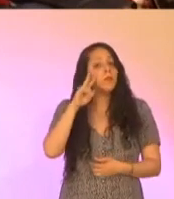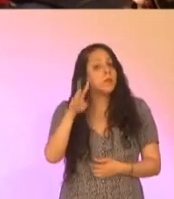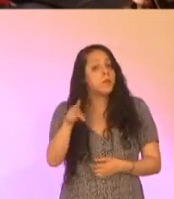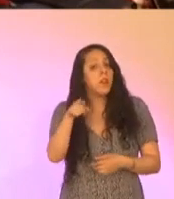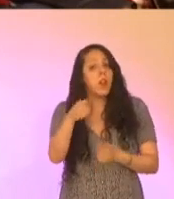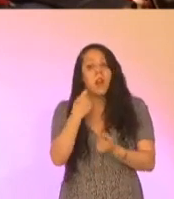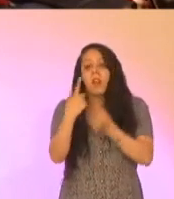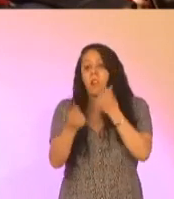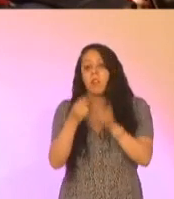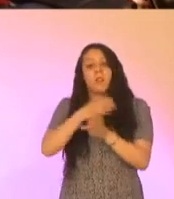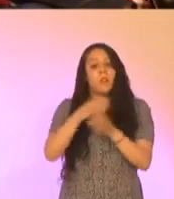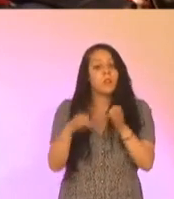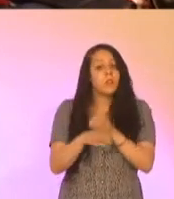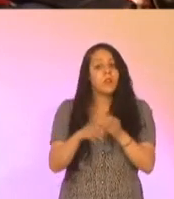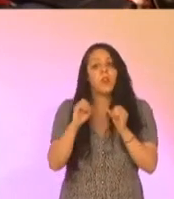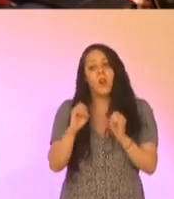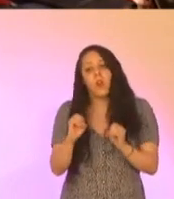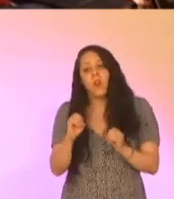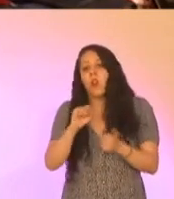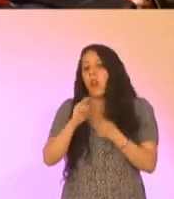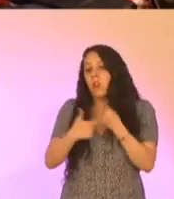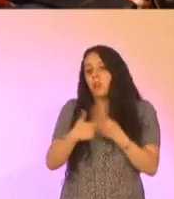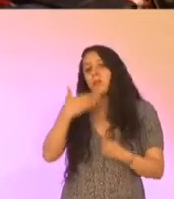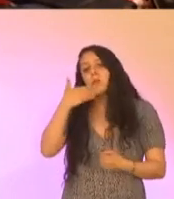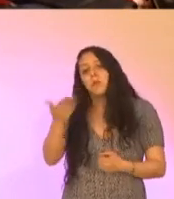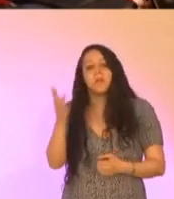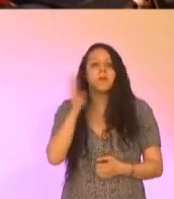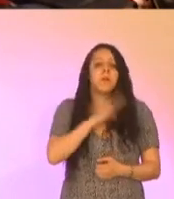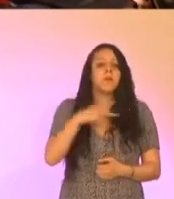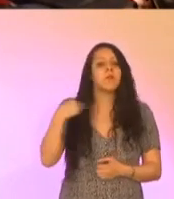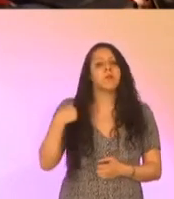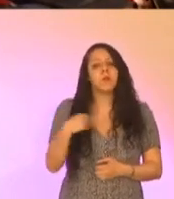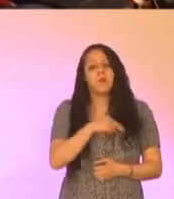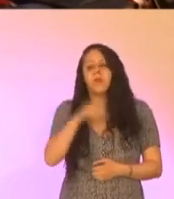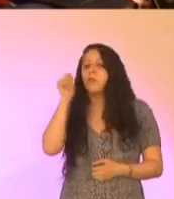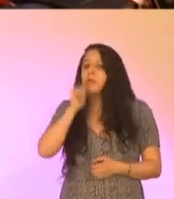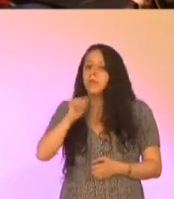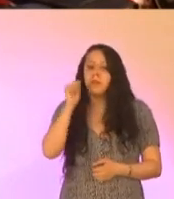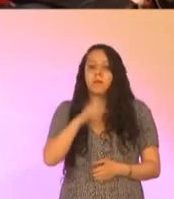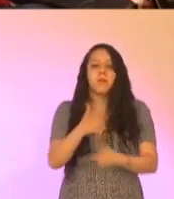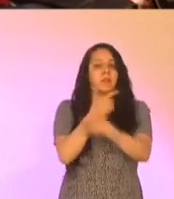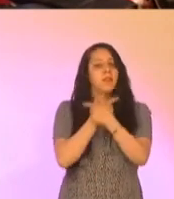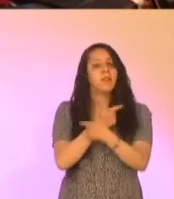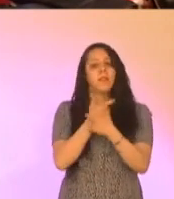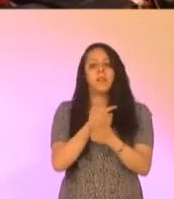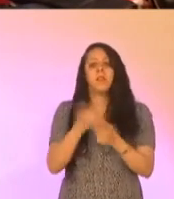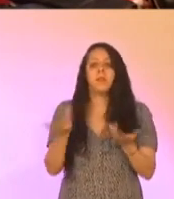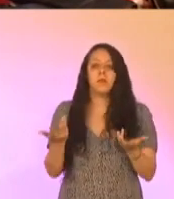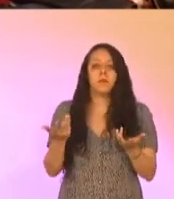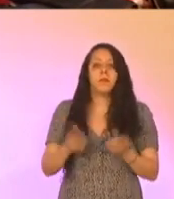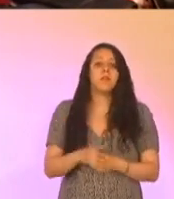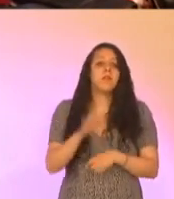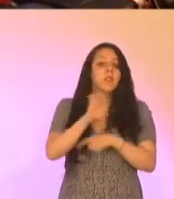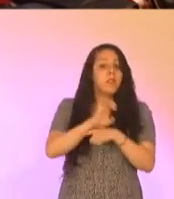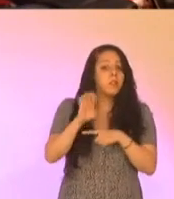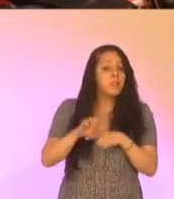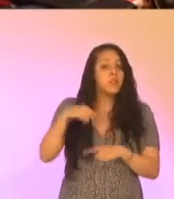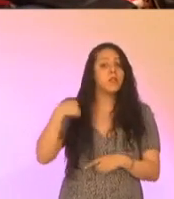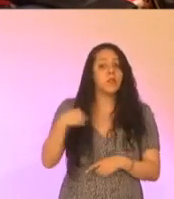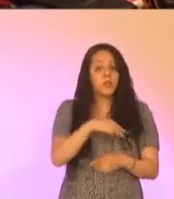mexicanos así la agarramos el tema de humor no y precisamente creo que mi texto expone eso cómo